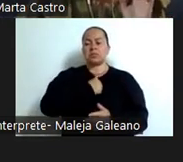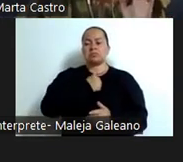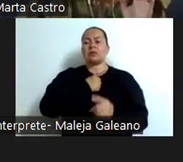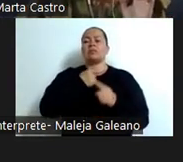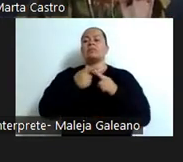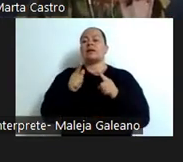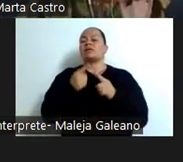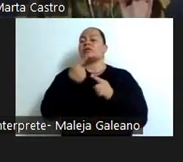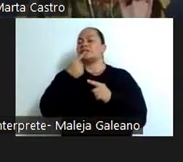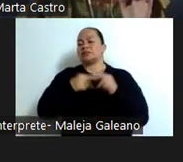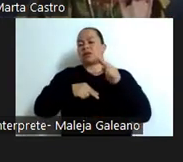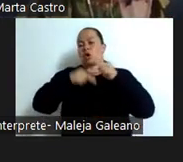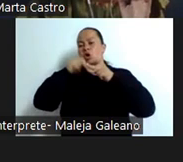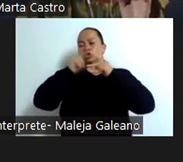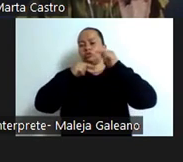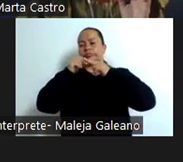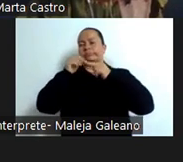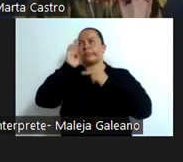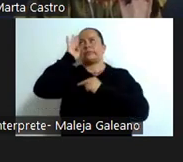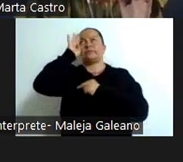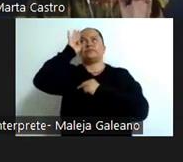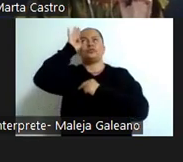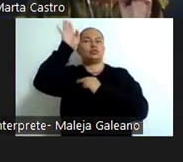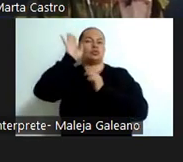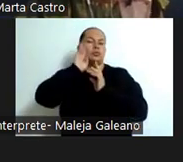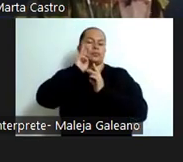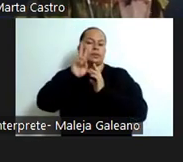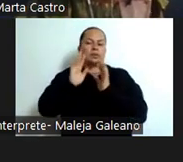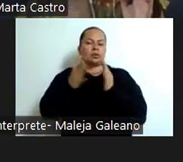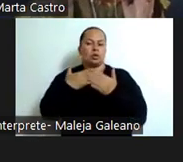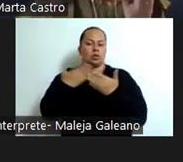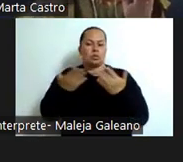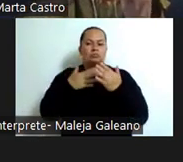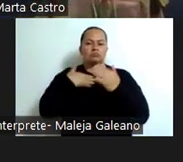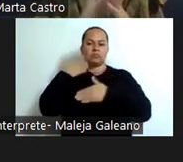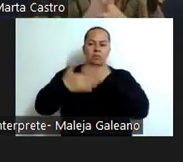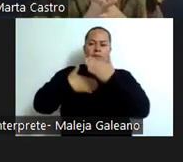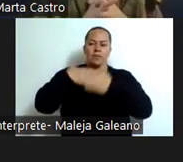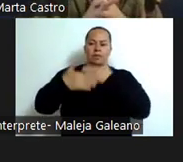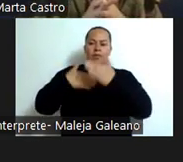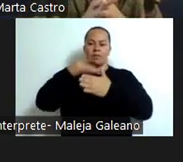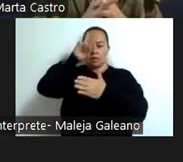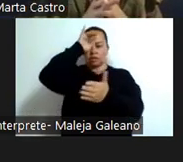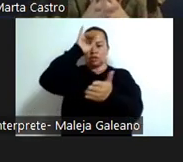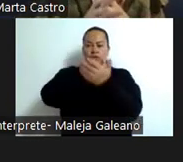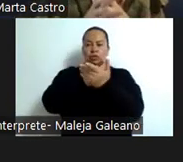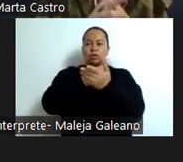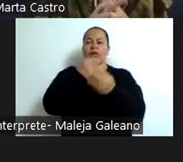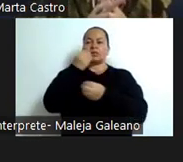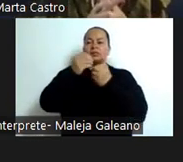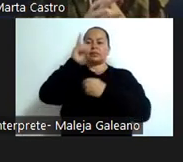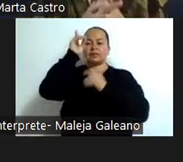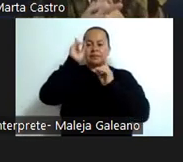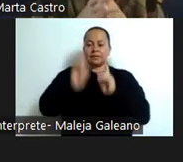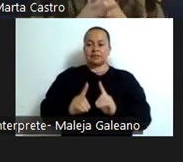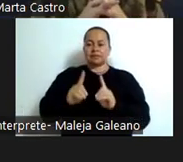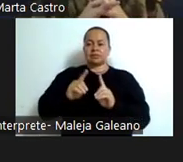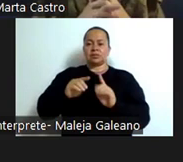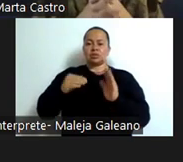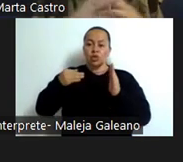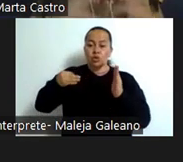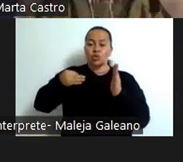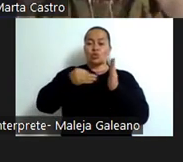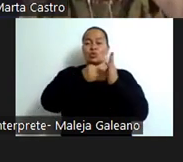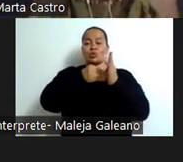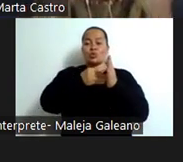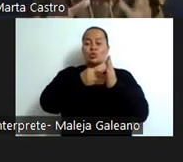construcción ya veremos que sigue la jurisprudencia de aquí en adelante yo creo que al ser una decisión de tutela pues Tiene